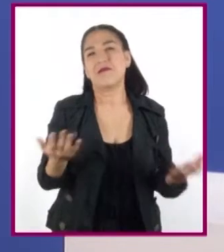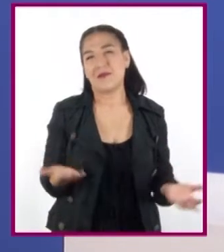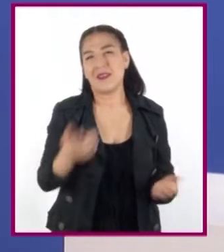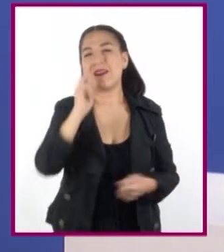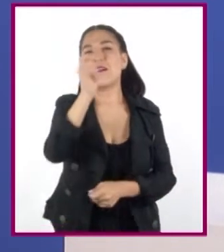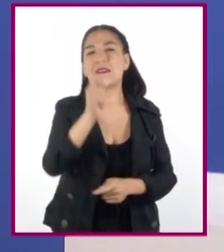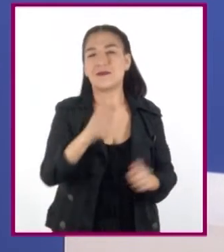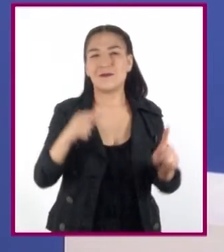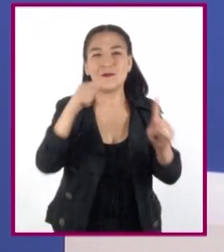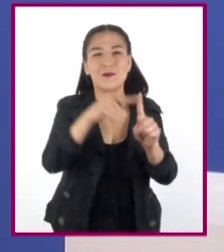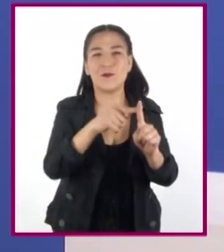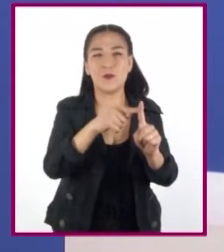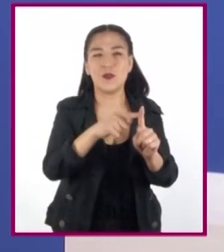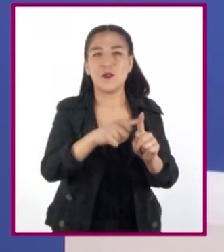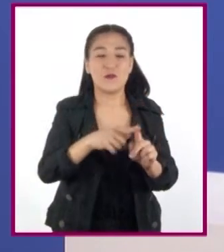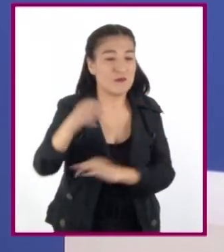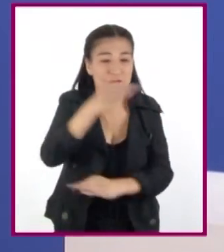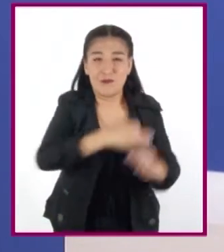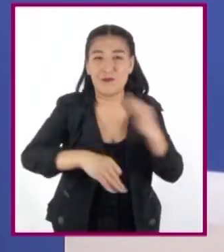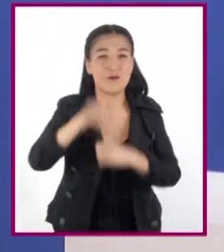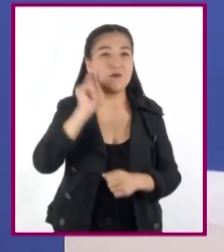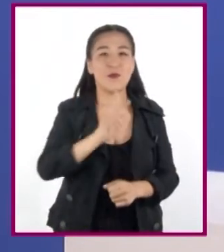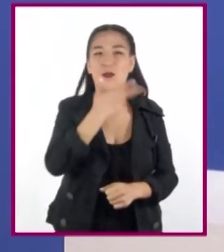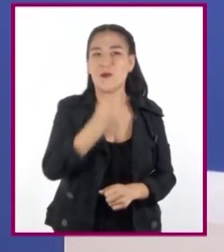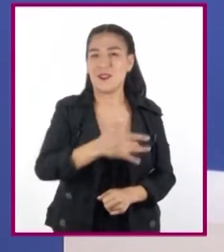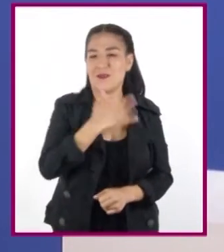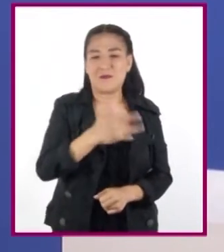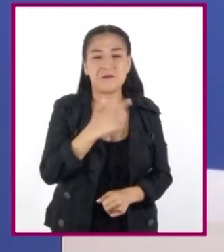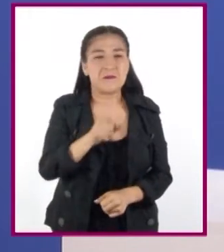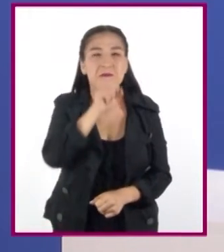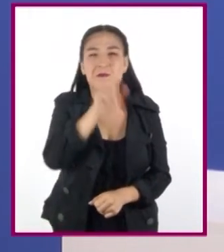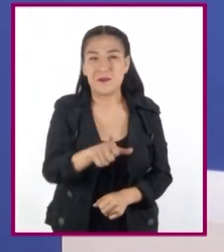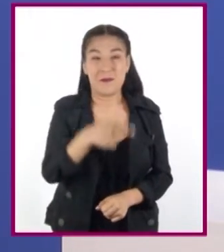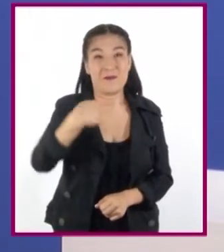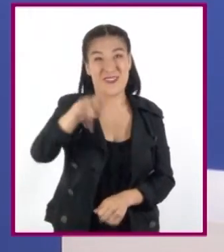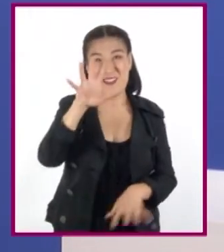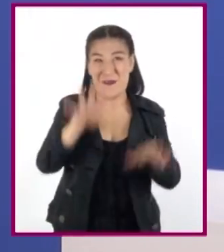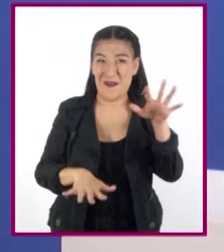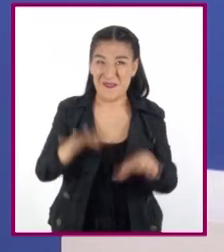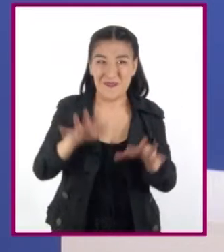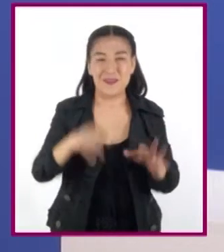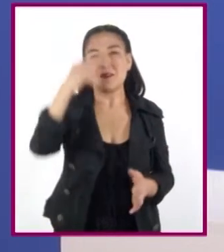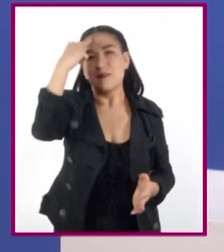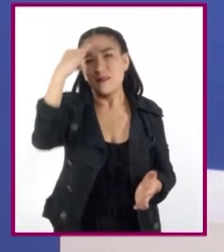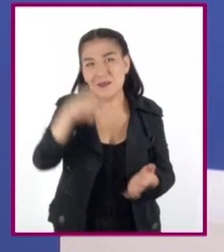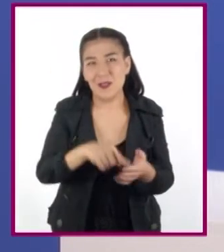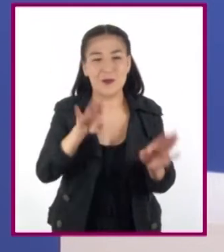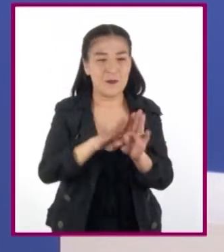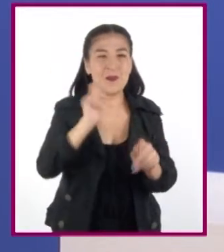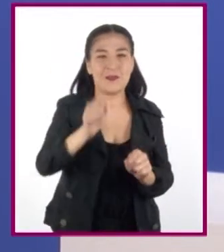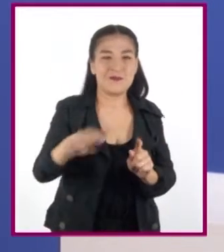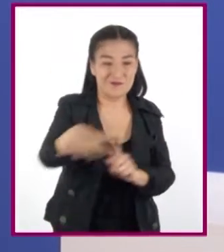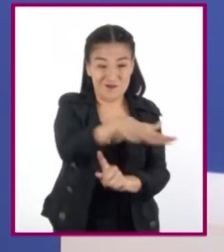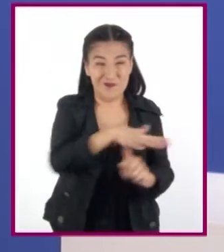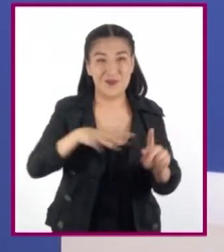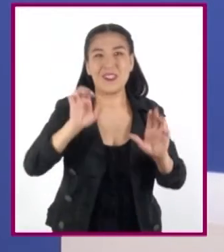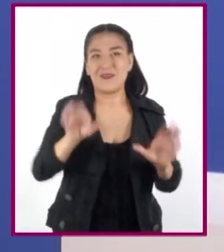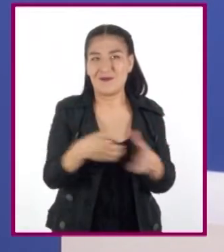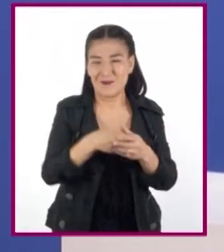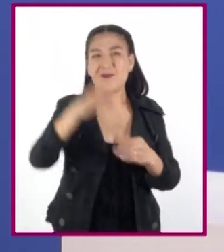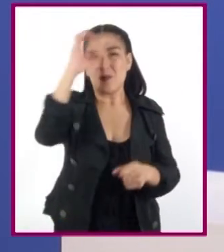Básicamente, todos sentimos lo mismo, pero muchas veces las creencias y el contexto